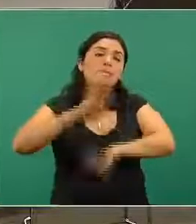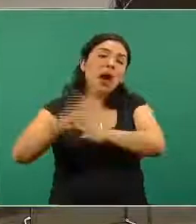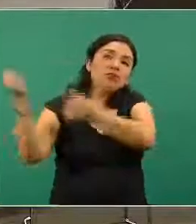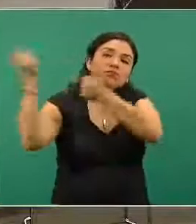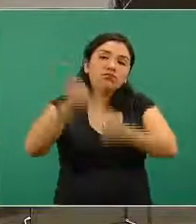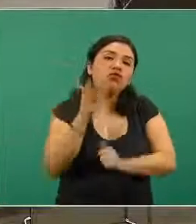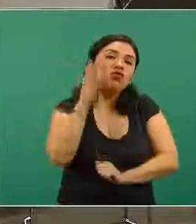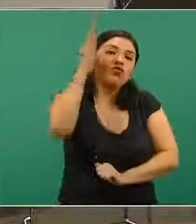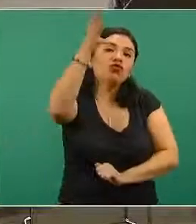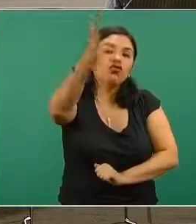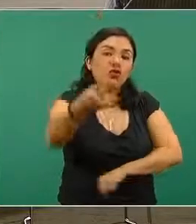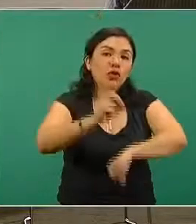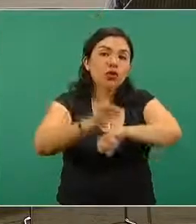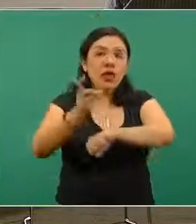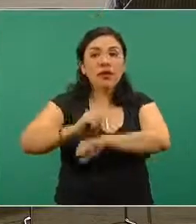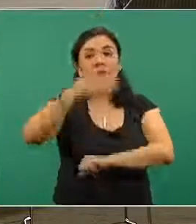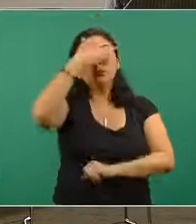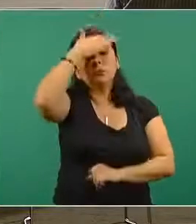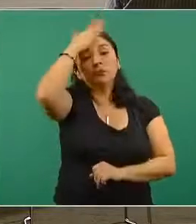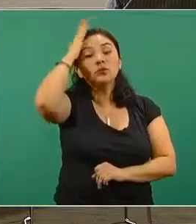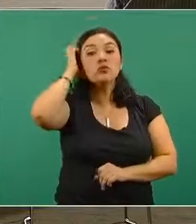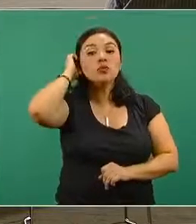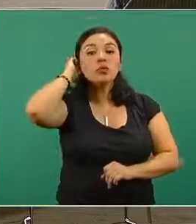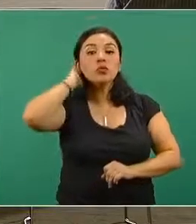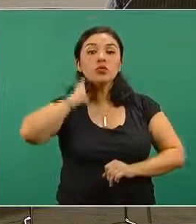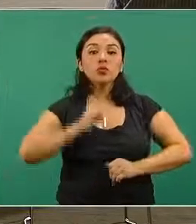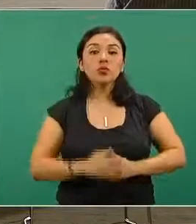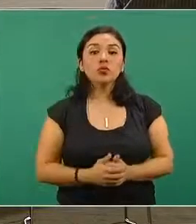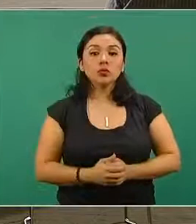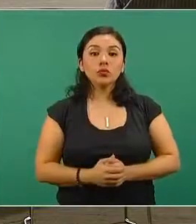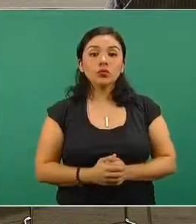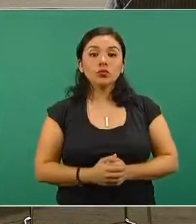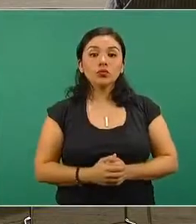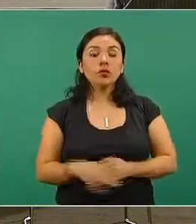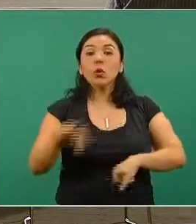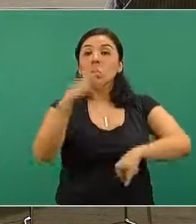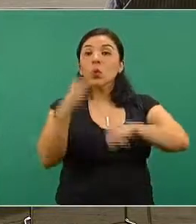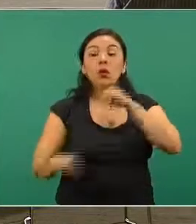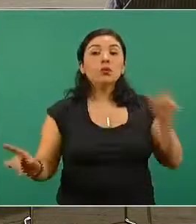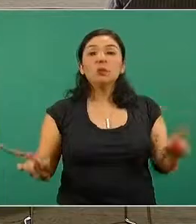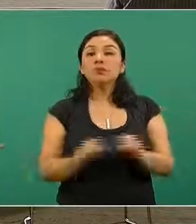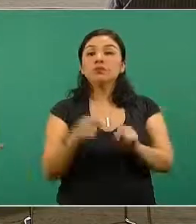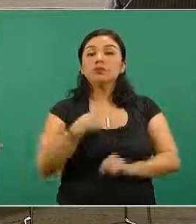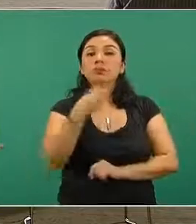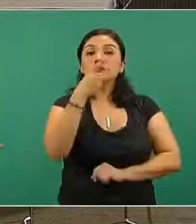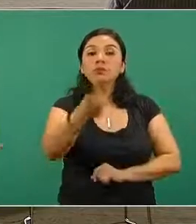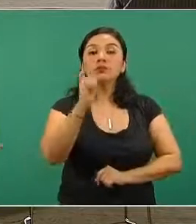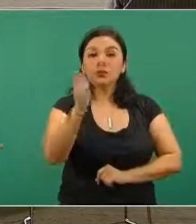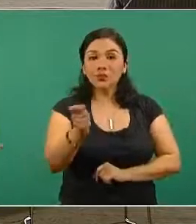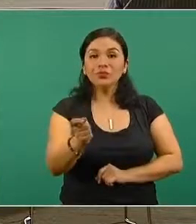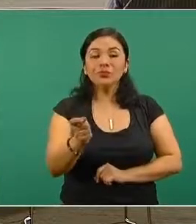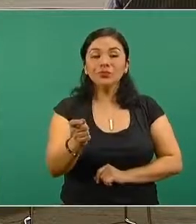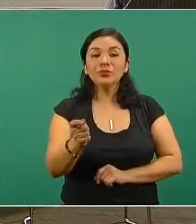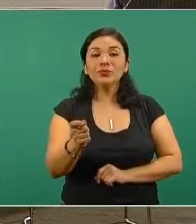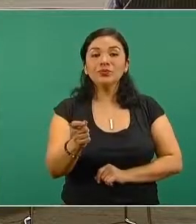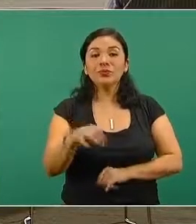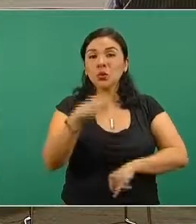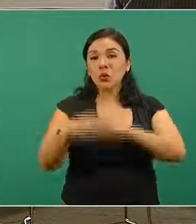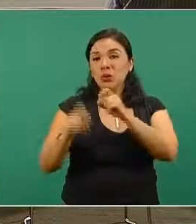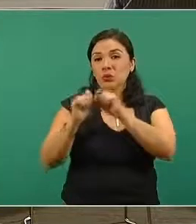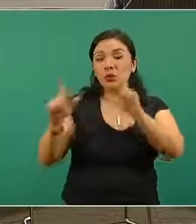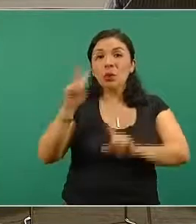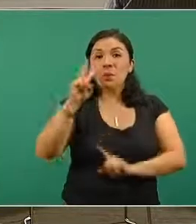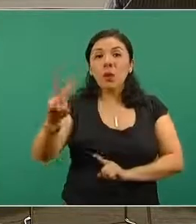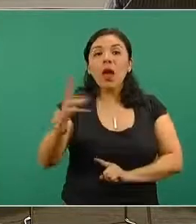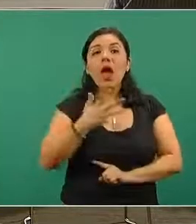próximos embarques de Sputnik. Importante terminar ya para terminar en la última diapositiva.